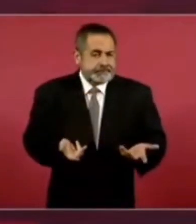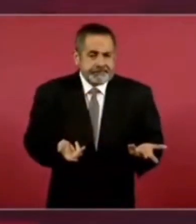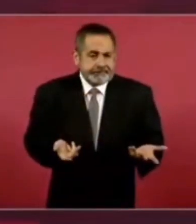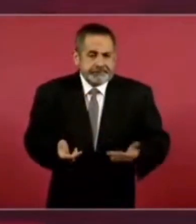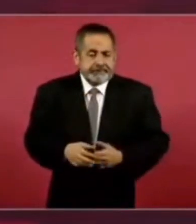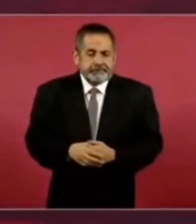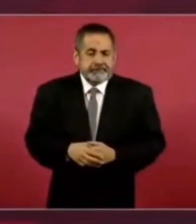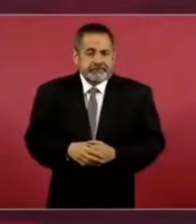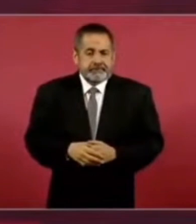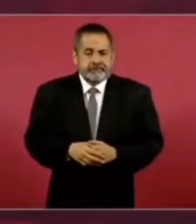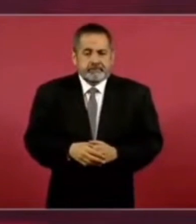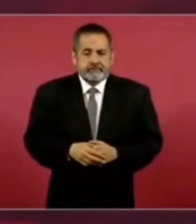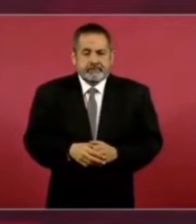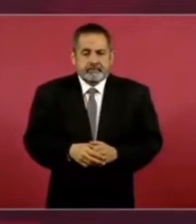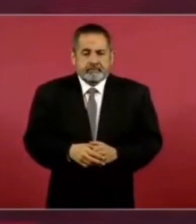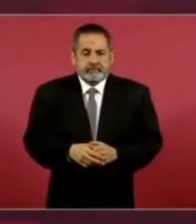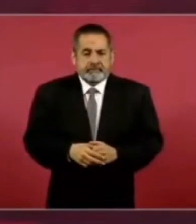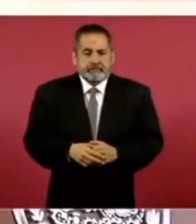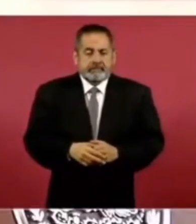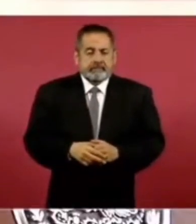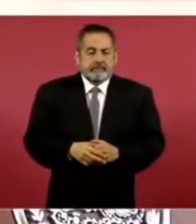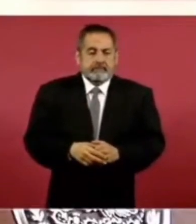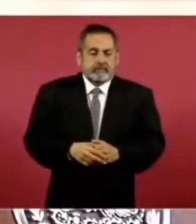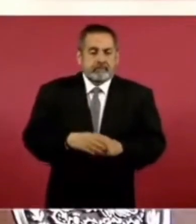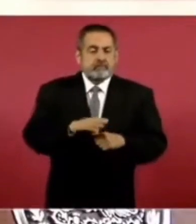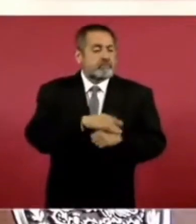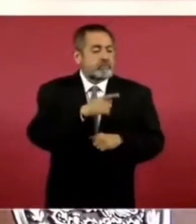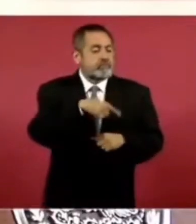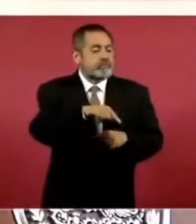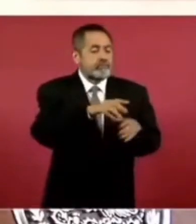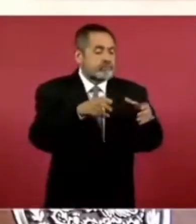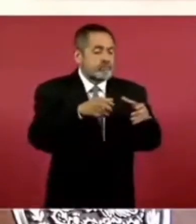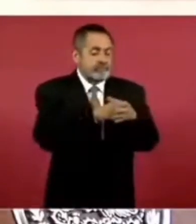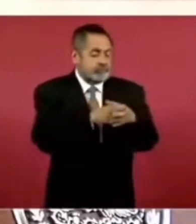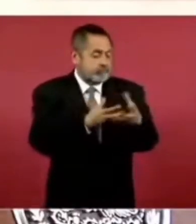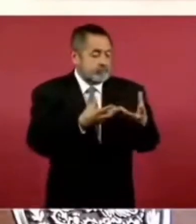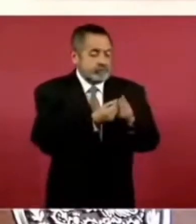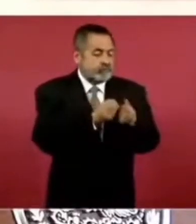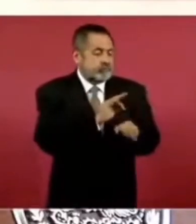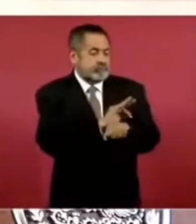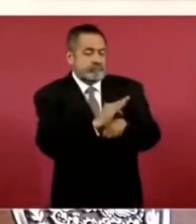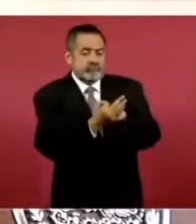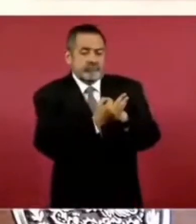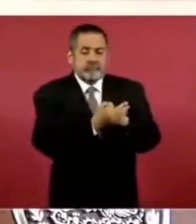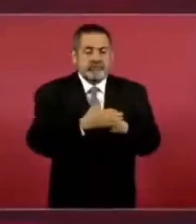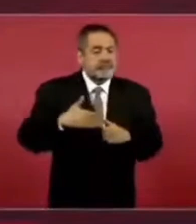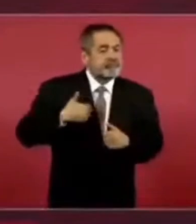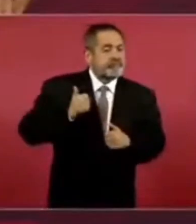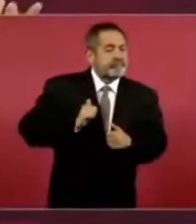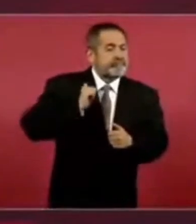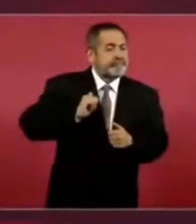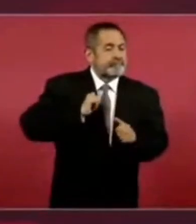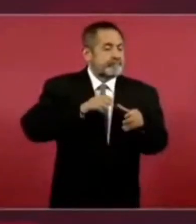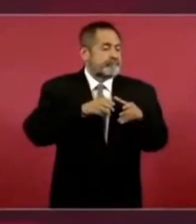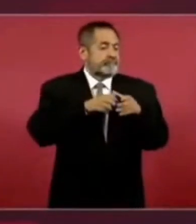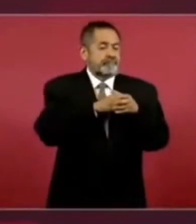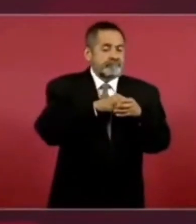porque solo está diseñado para beneficio de una